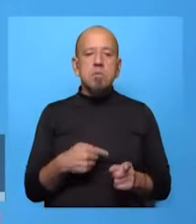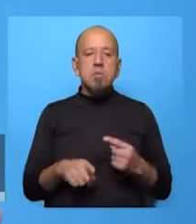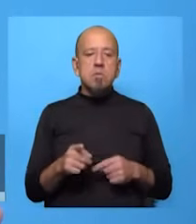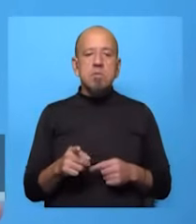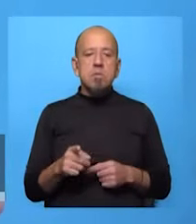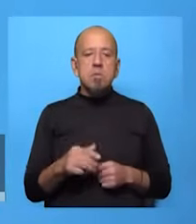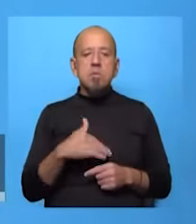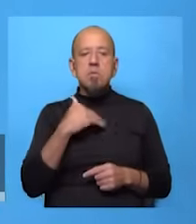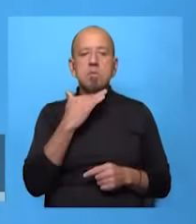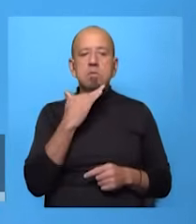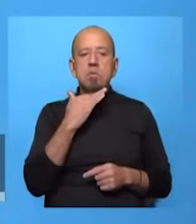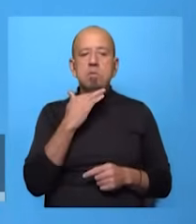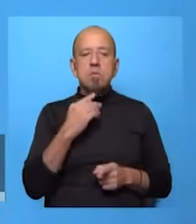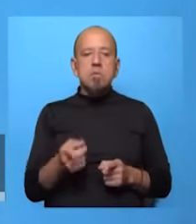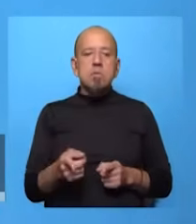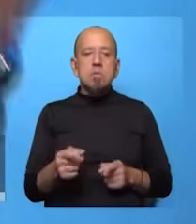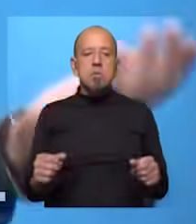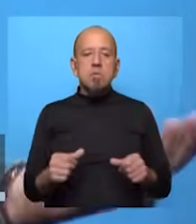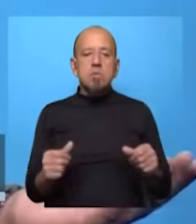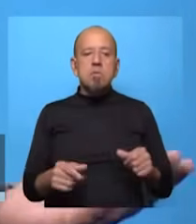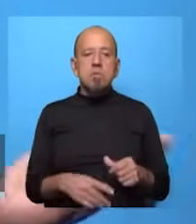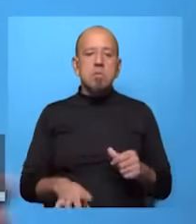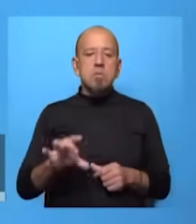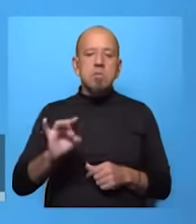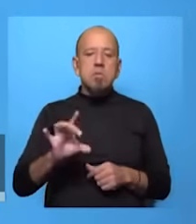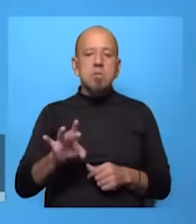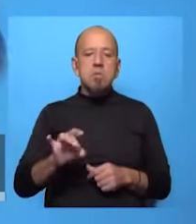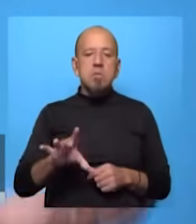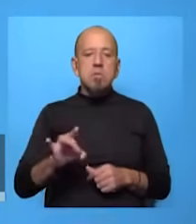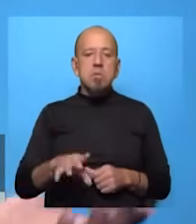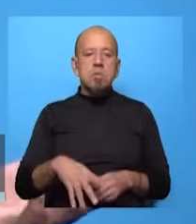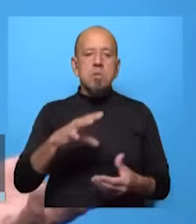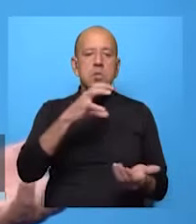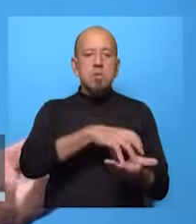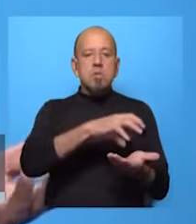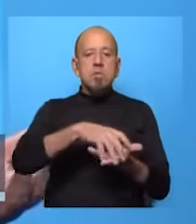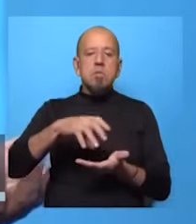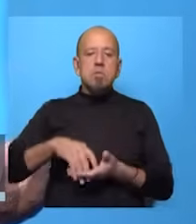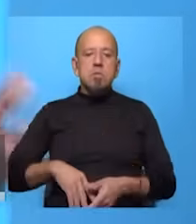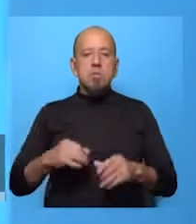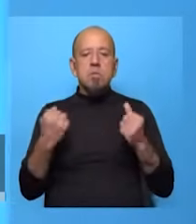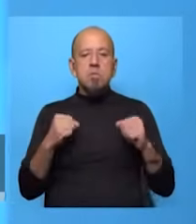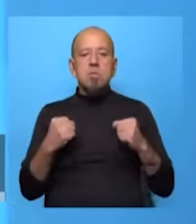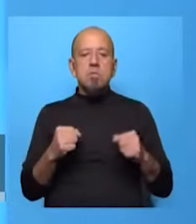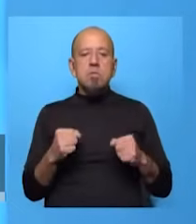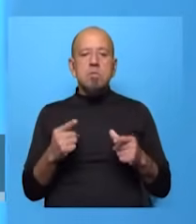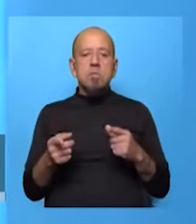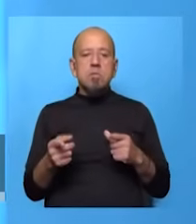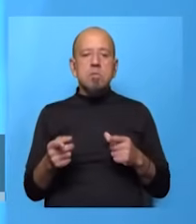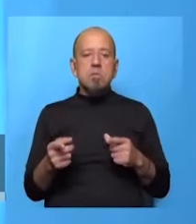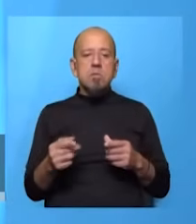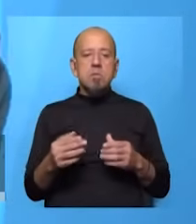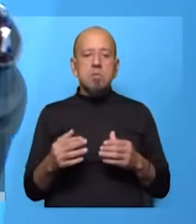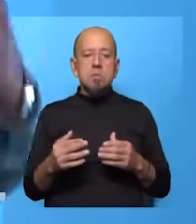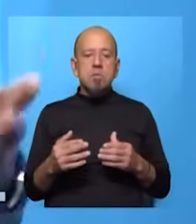Canarios verdad ha construido 15 polideportivos 15 polideportivos ha construido canelones es decir la apuesta